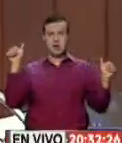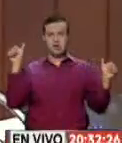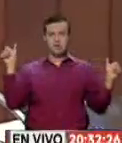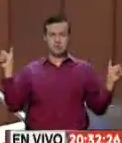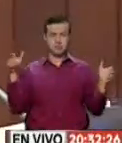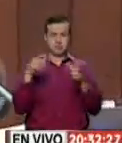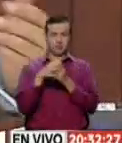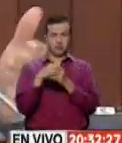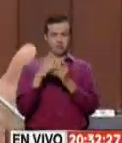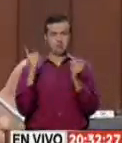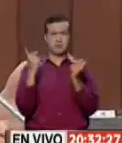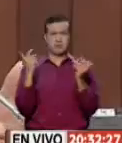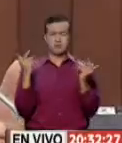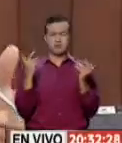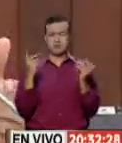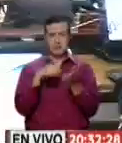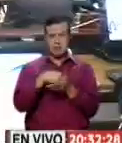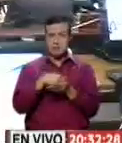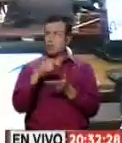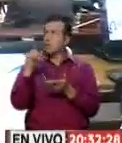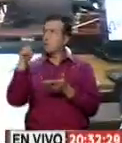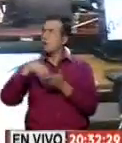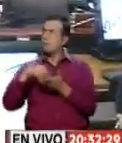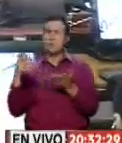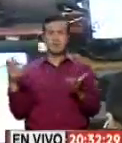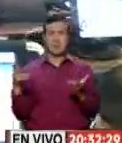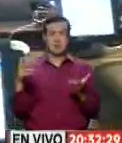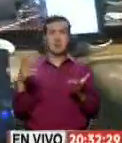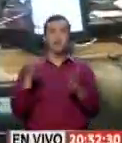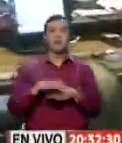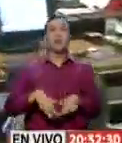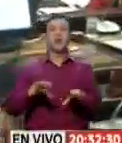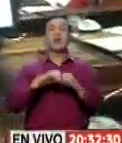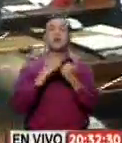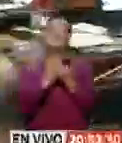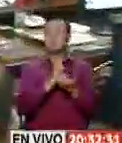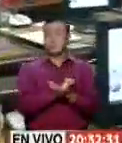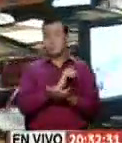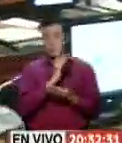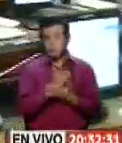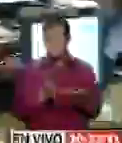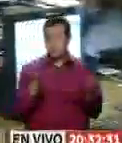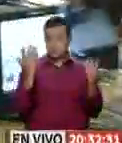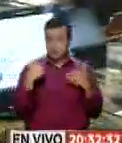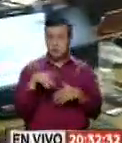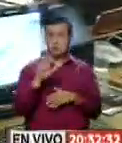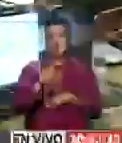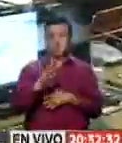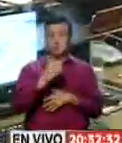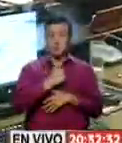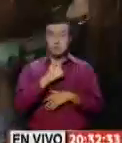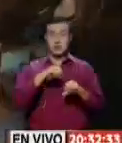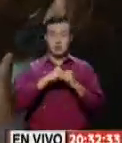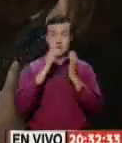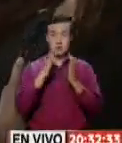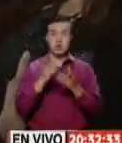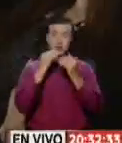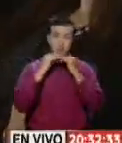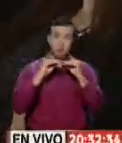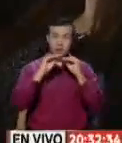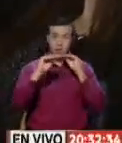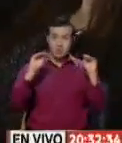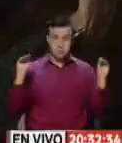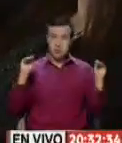por 5 meses la también asesora Carmen Alvarado firmó su asistencia en la sede del Palacio Legislativo. Esto a pesar de que la propia legisladora Galarza ha insistido